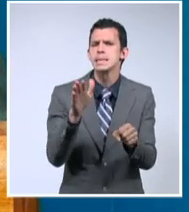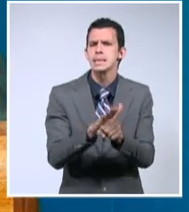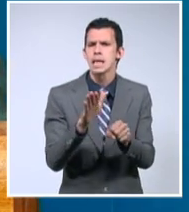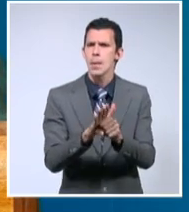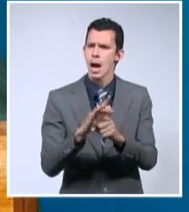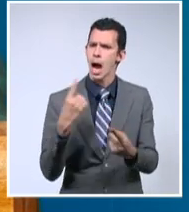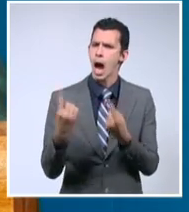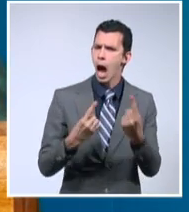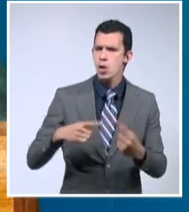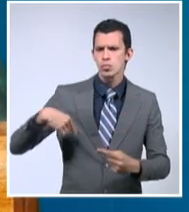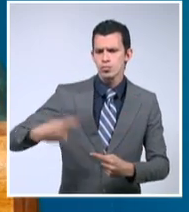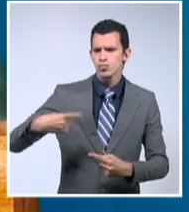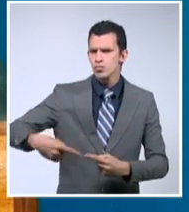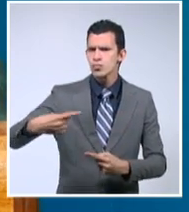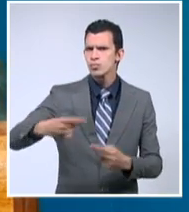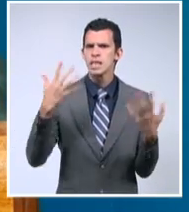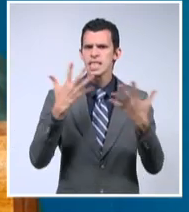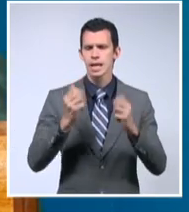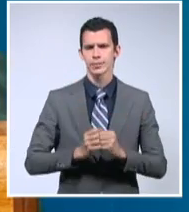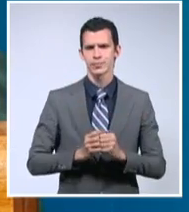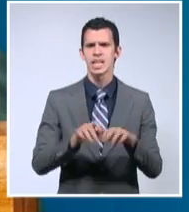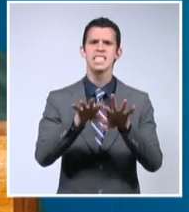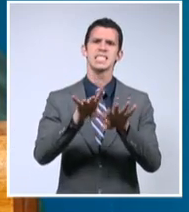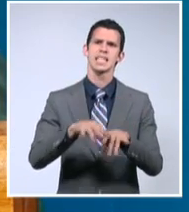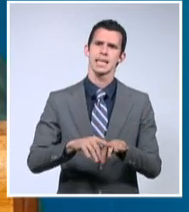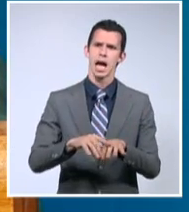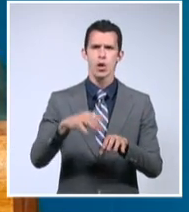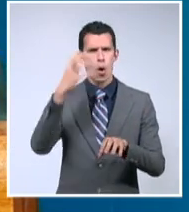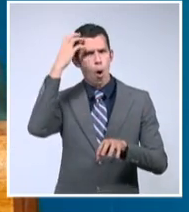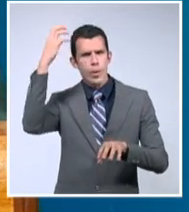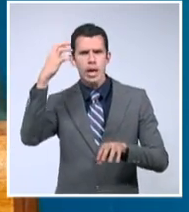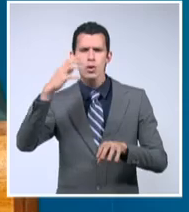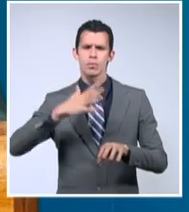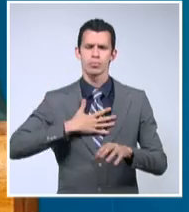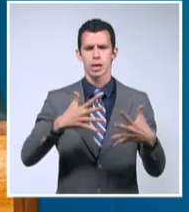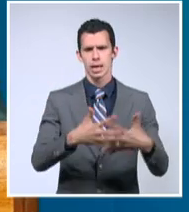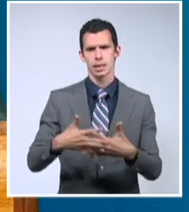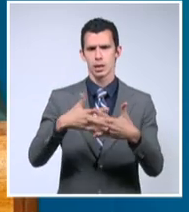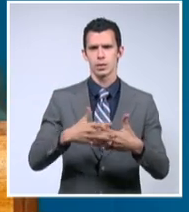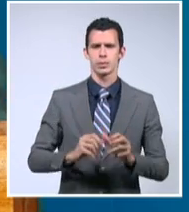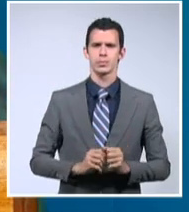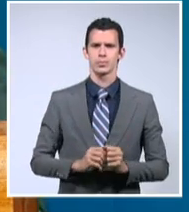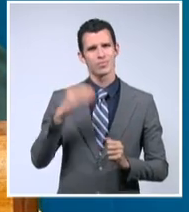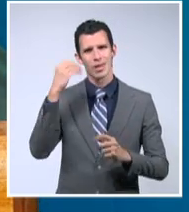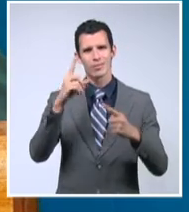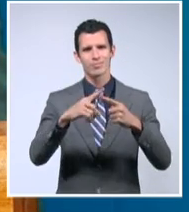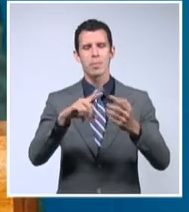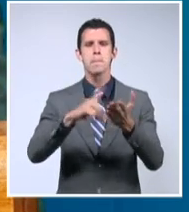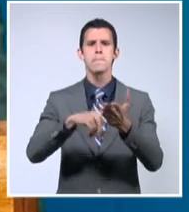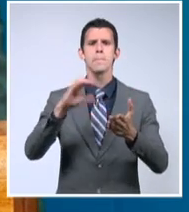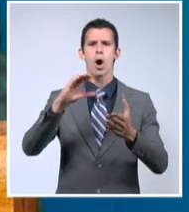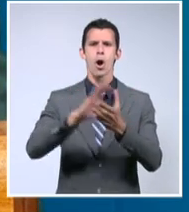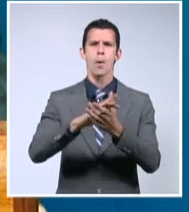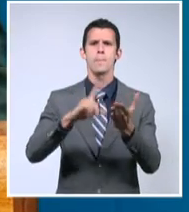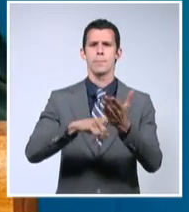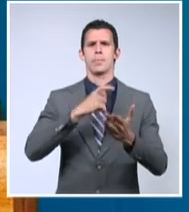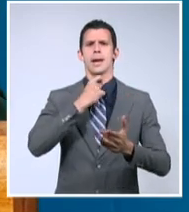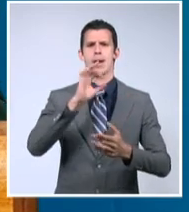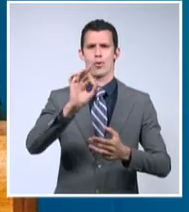sistemática tanto el secretario de Estado de los Estados Unidos como altos funcionarios de ese